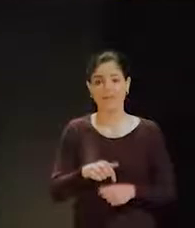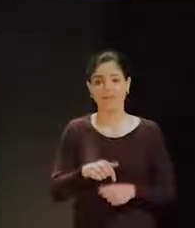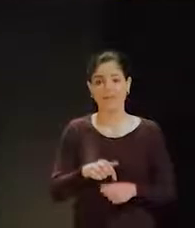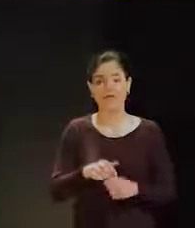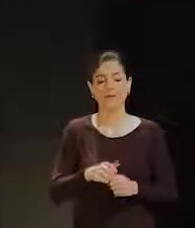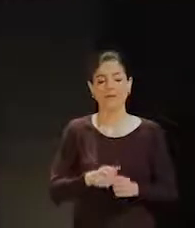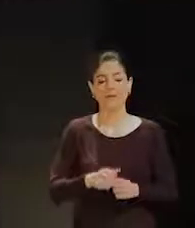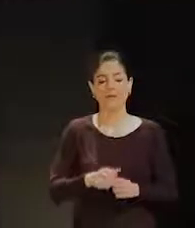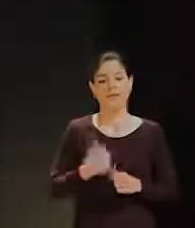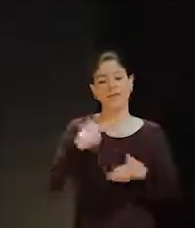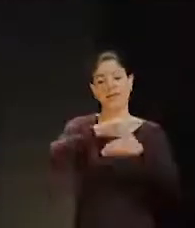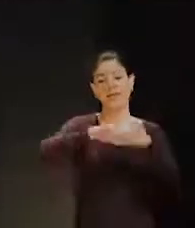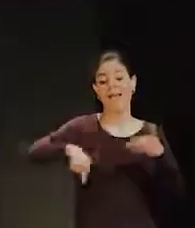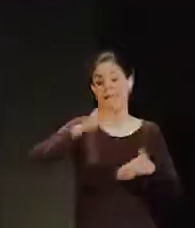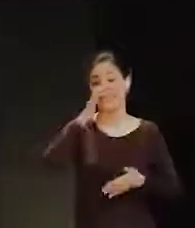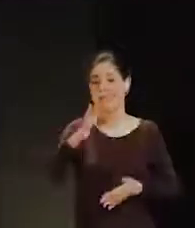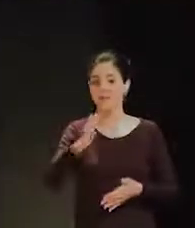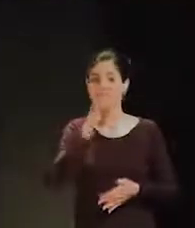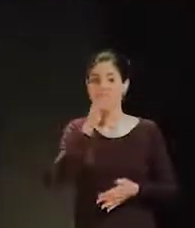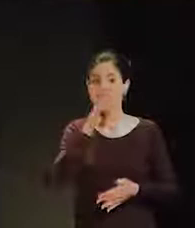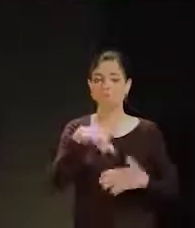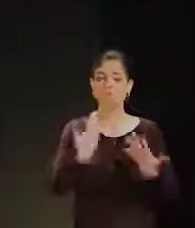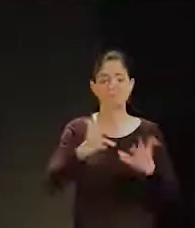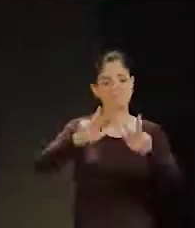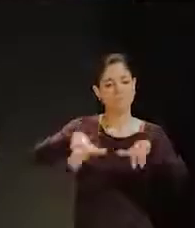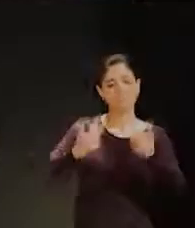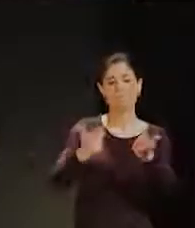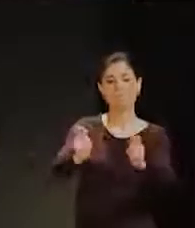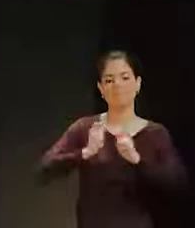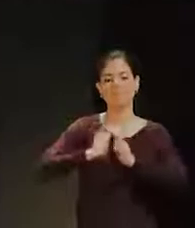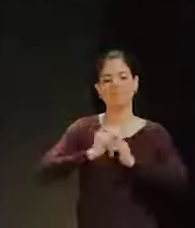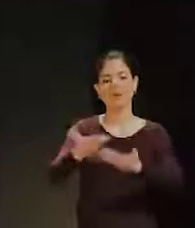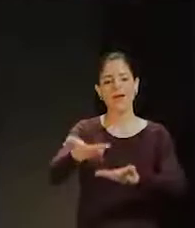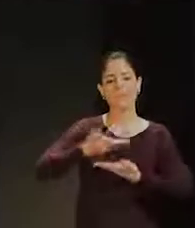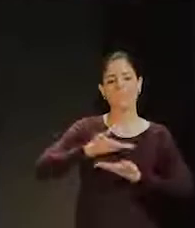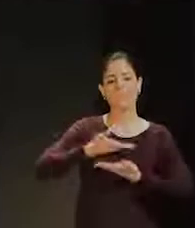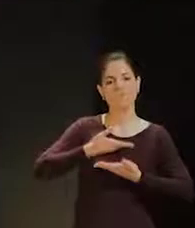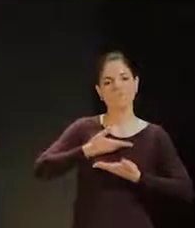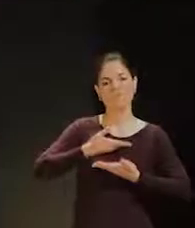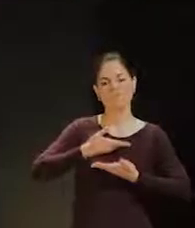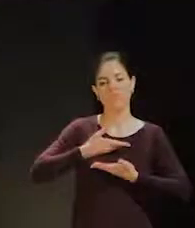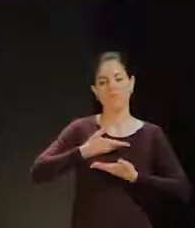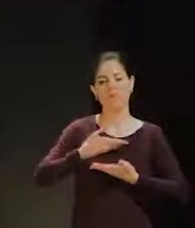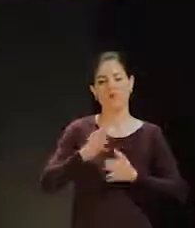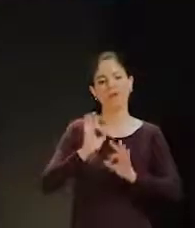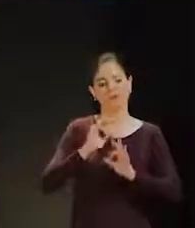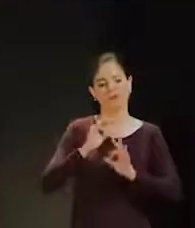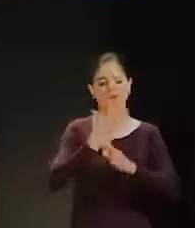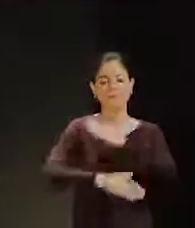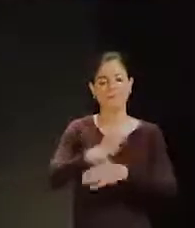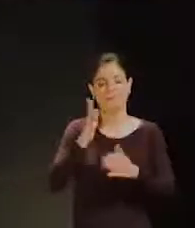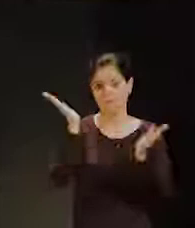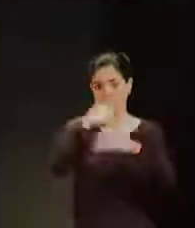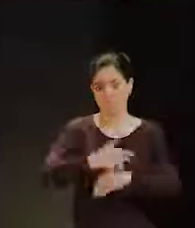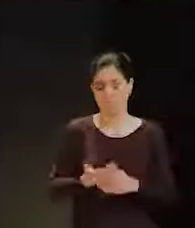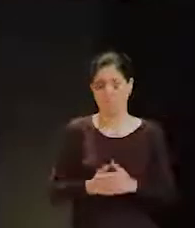en Galicia, todavía no me dan la ayuda en la no contributiva. Creo